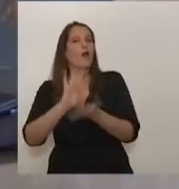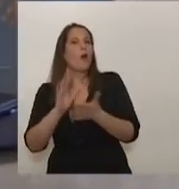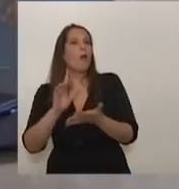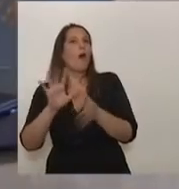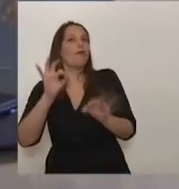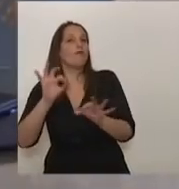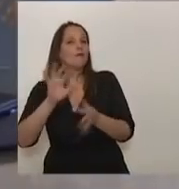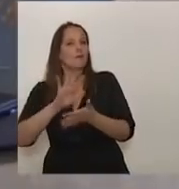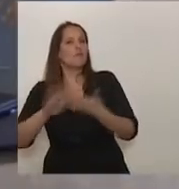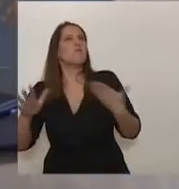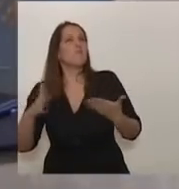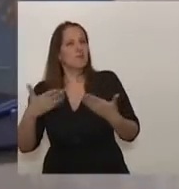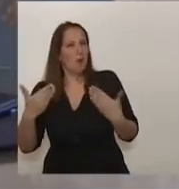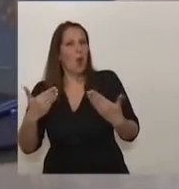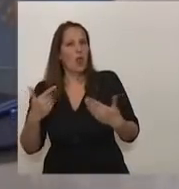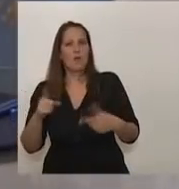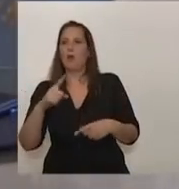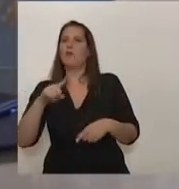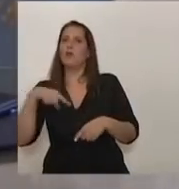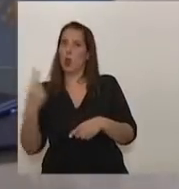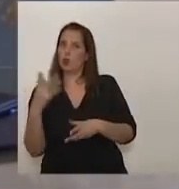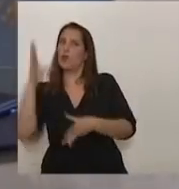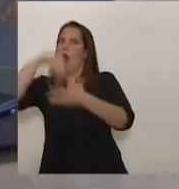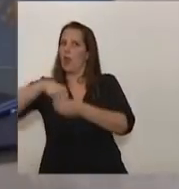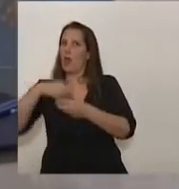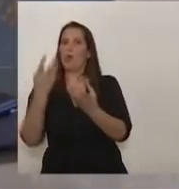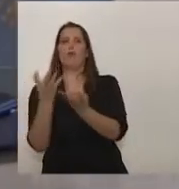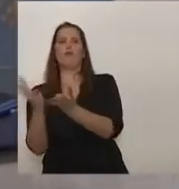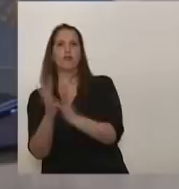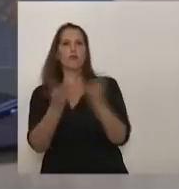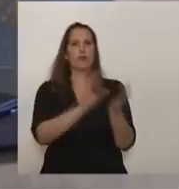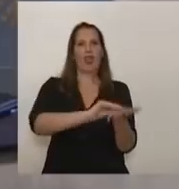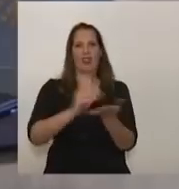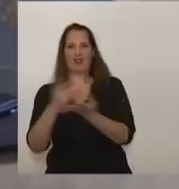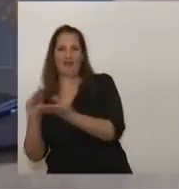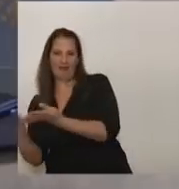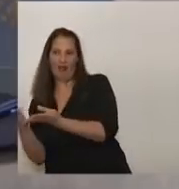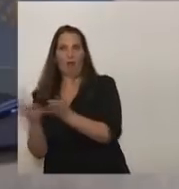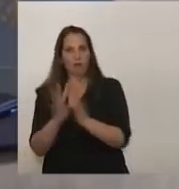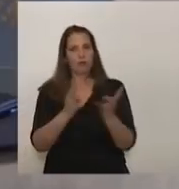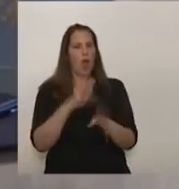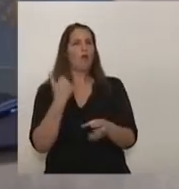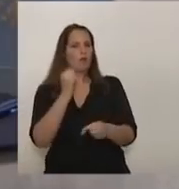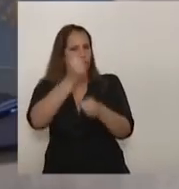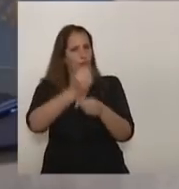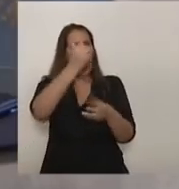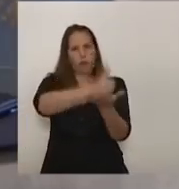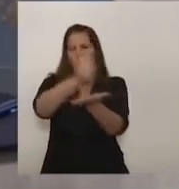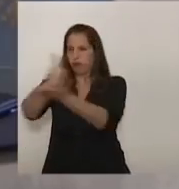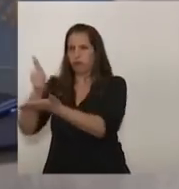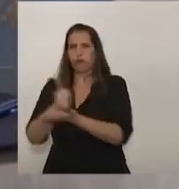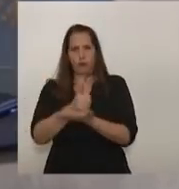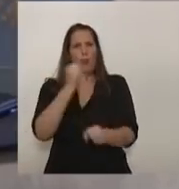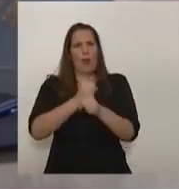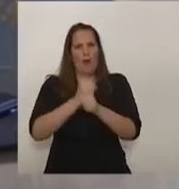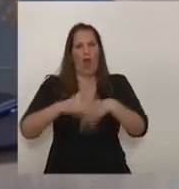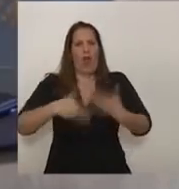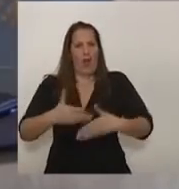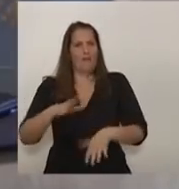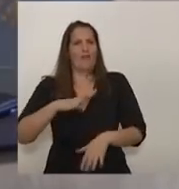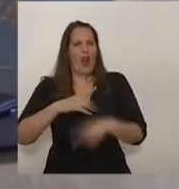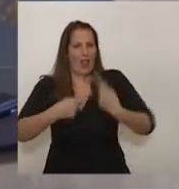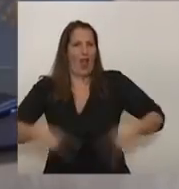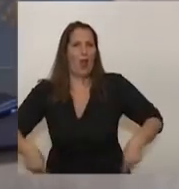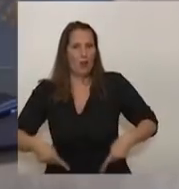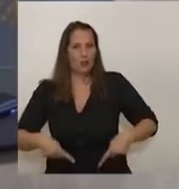con una presencia sólida en el Congreso, para seguir trabajando por todo lo que falta. No tengo